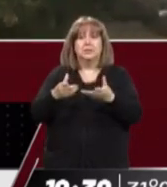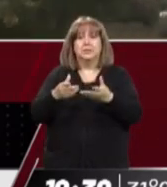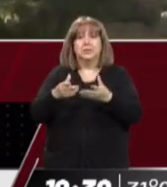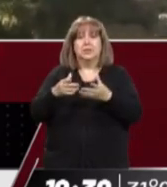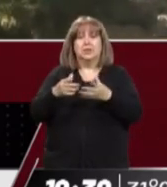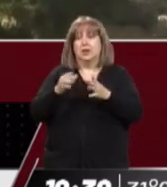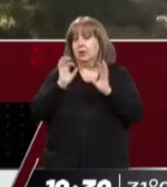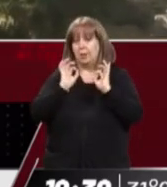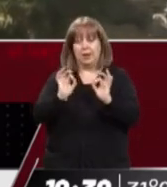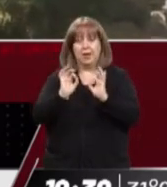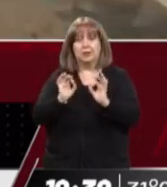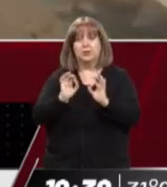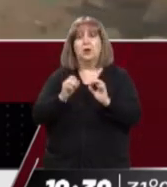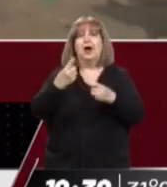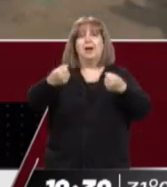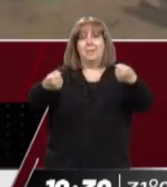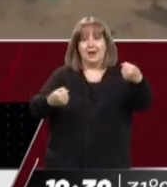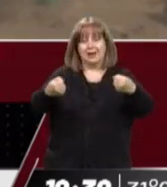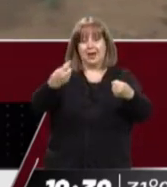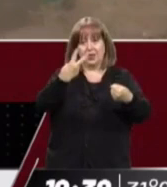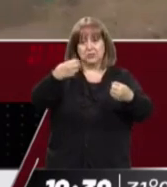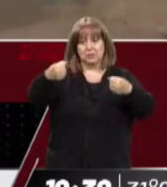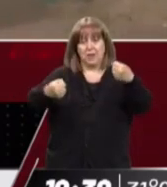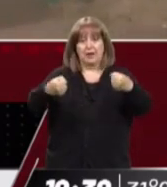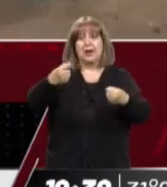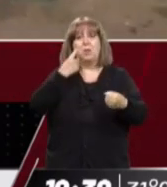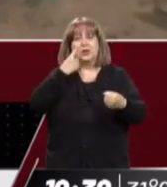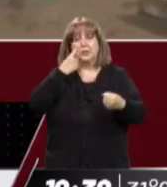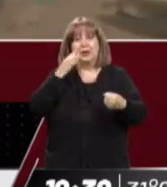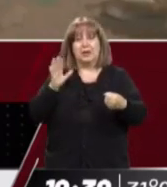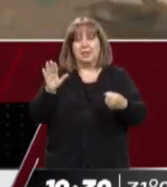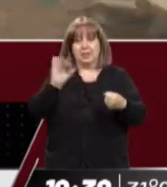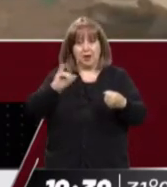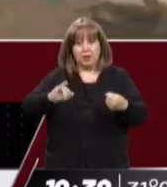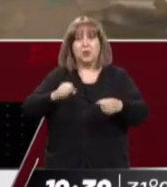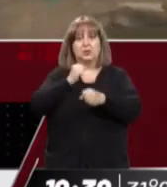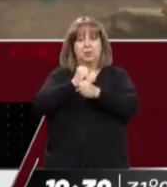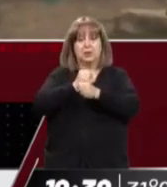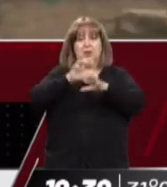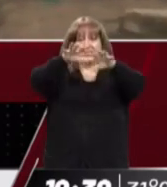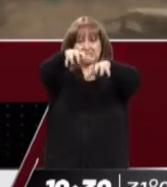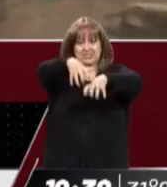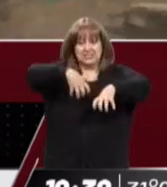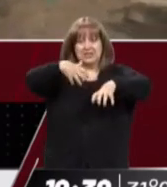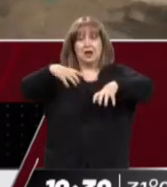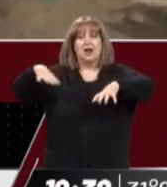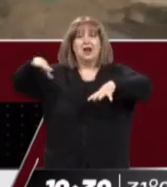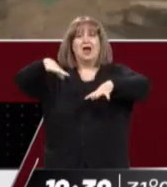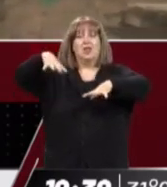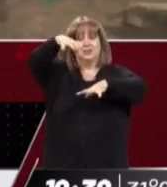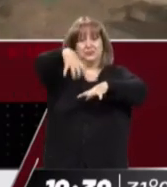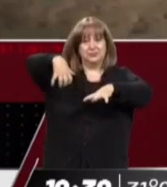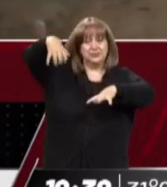nada Y tenemos dos máquinas del municipio que están trabajando una del lado oeste